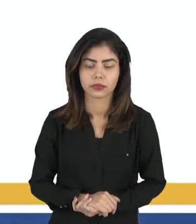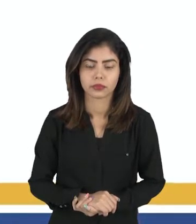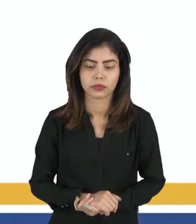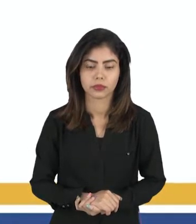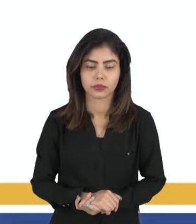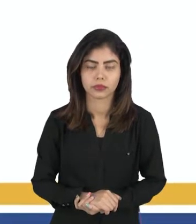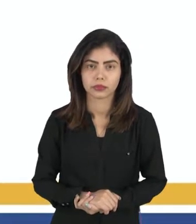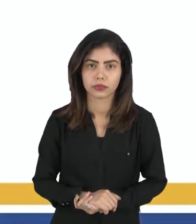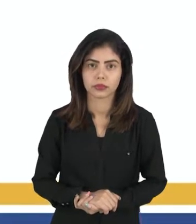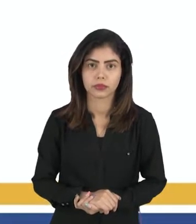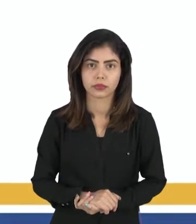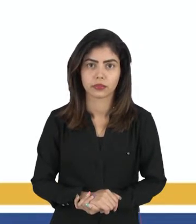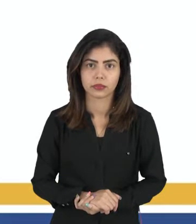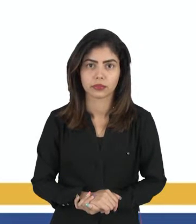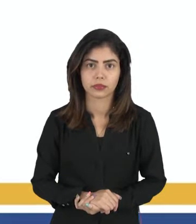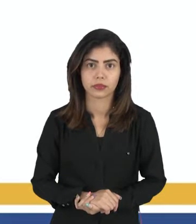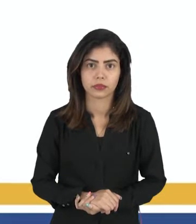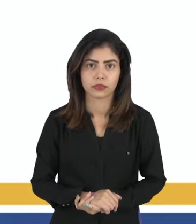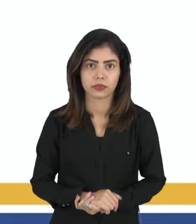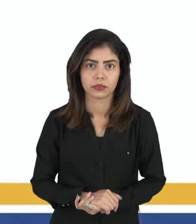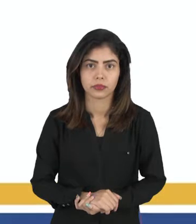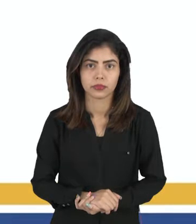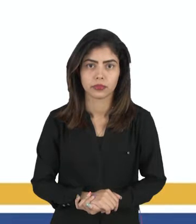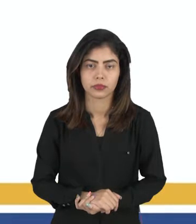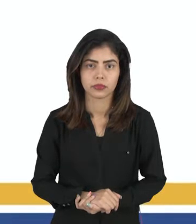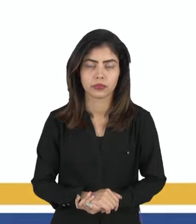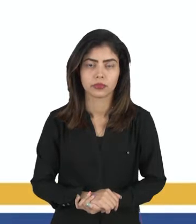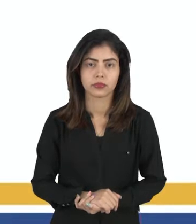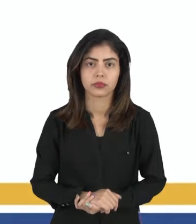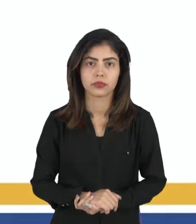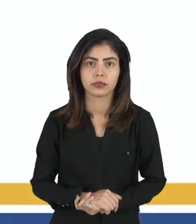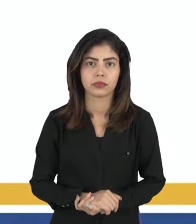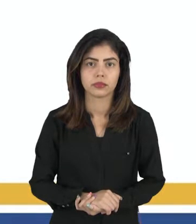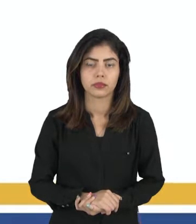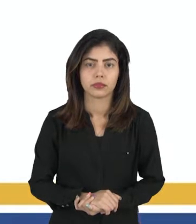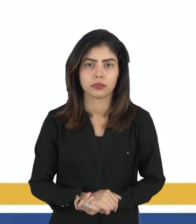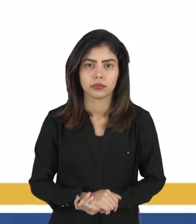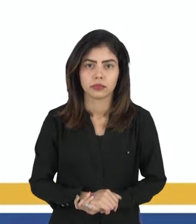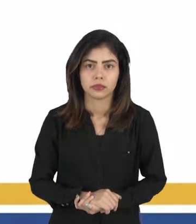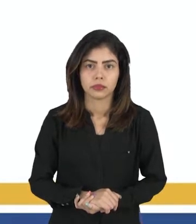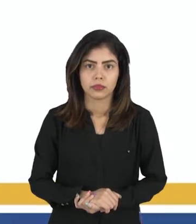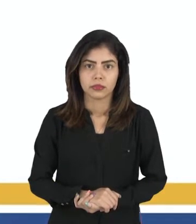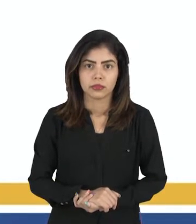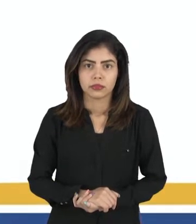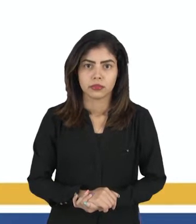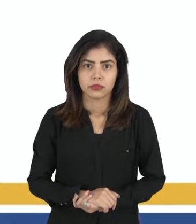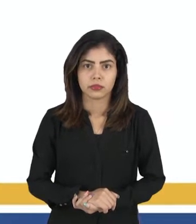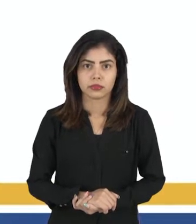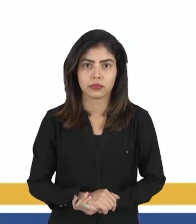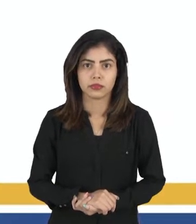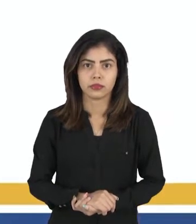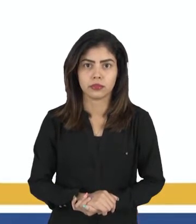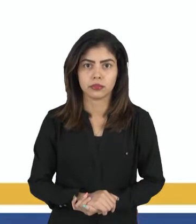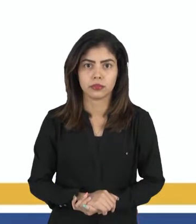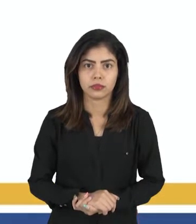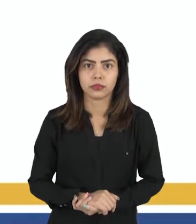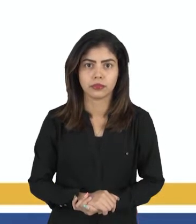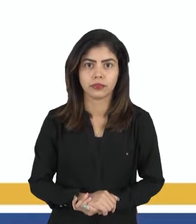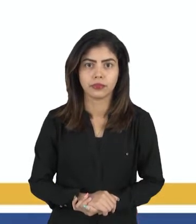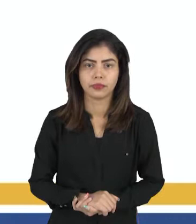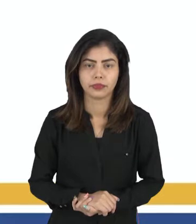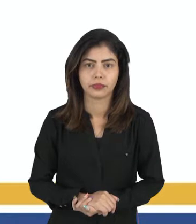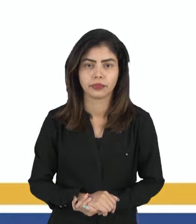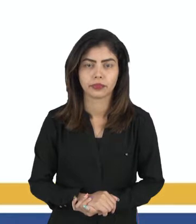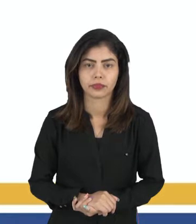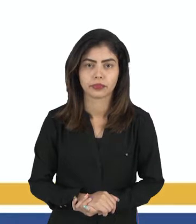expresar opinión. No importa ni el tema, ni el mejor jugador en campo, ni el actor más guapo, si el hecho de